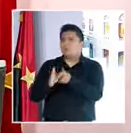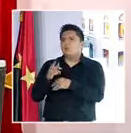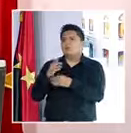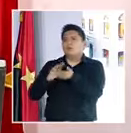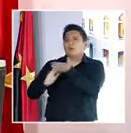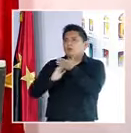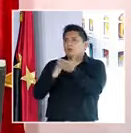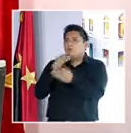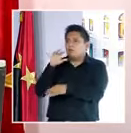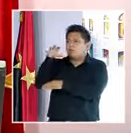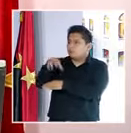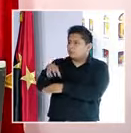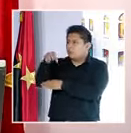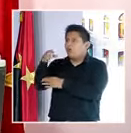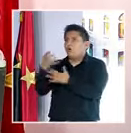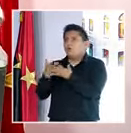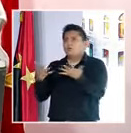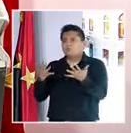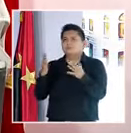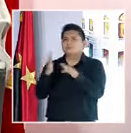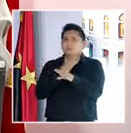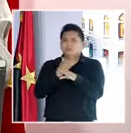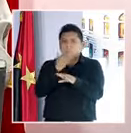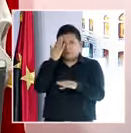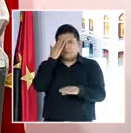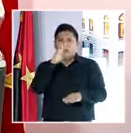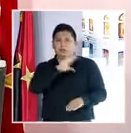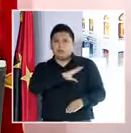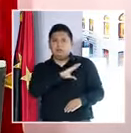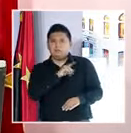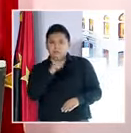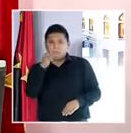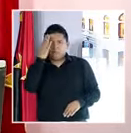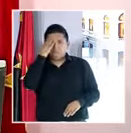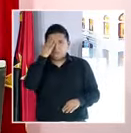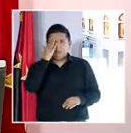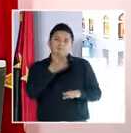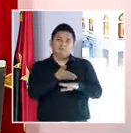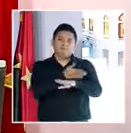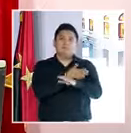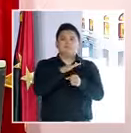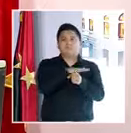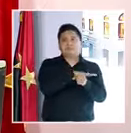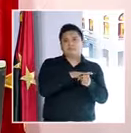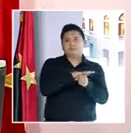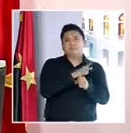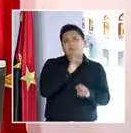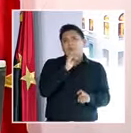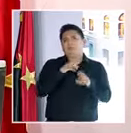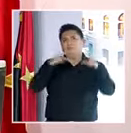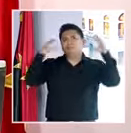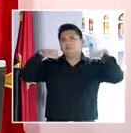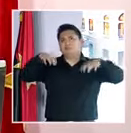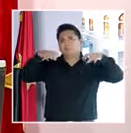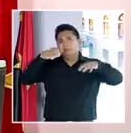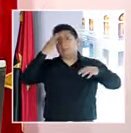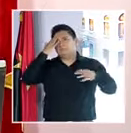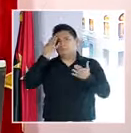los problemas que recientemente, señor alcalde, usted sabe, se han presentado con ocasión de las